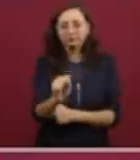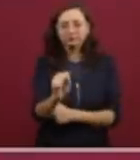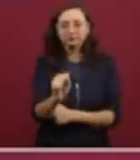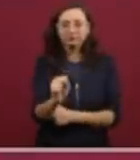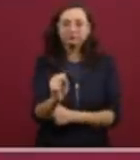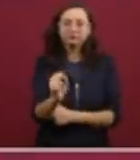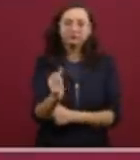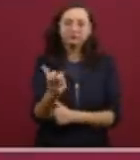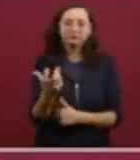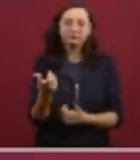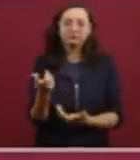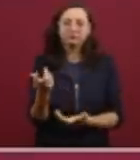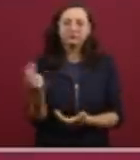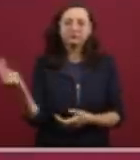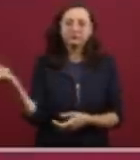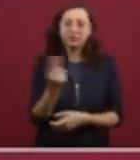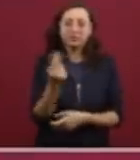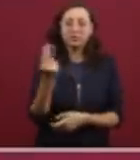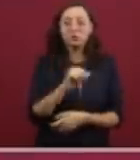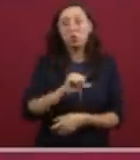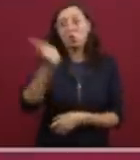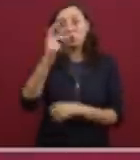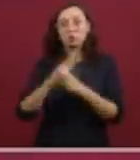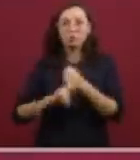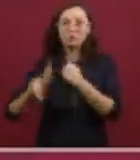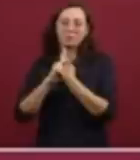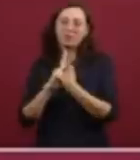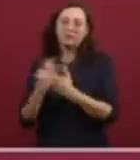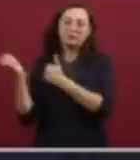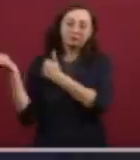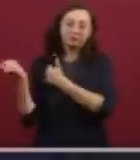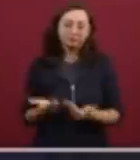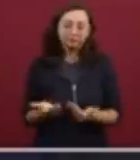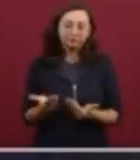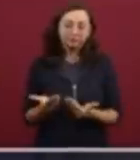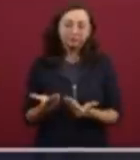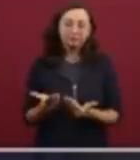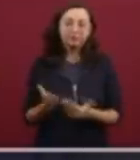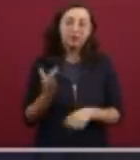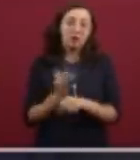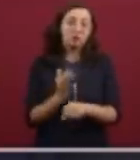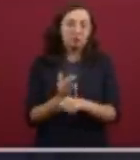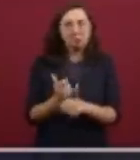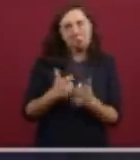Tendríamos que importarlo. Ahora está barato el gas,